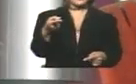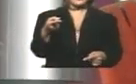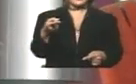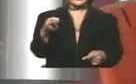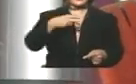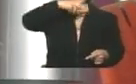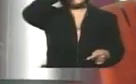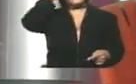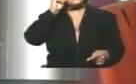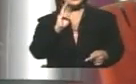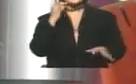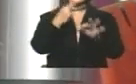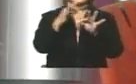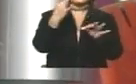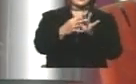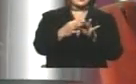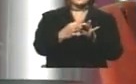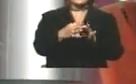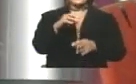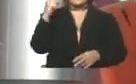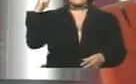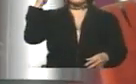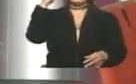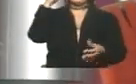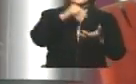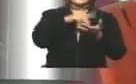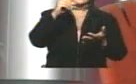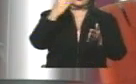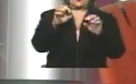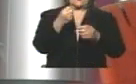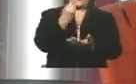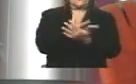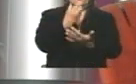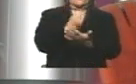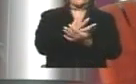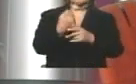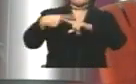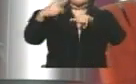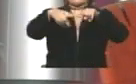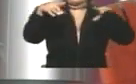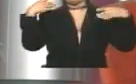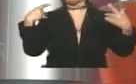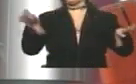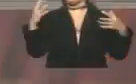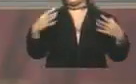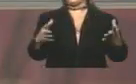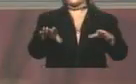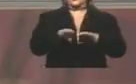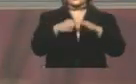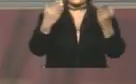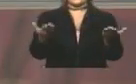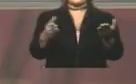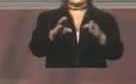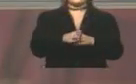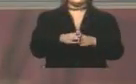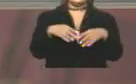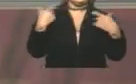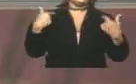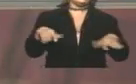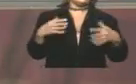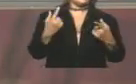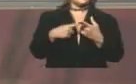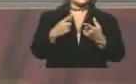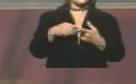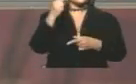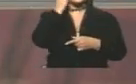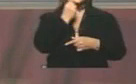vez la Virgen del Valle, desde 1506 para acá, desde Cumaná y todas esas cosas. Sí, imagínate, o sea, es un calendario completo. Total. Que tiene que ver